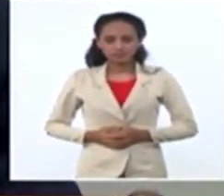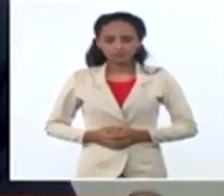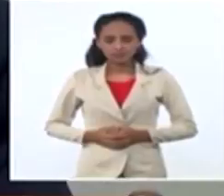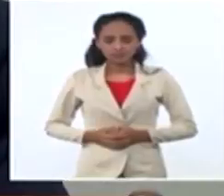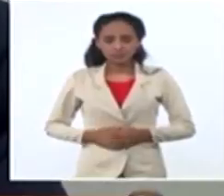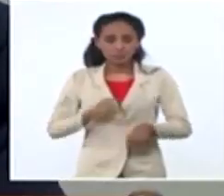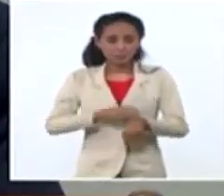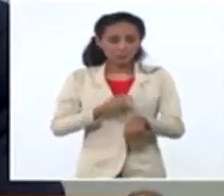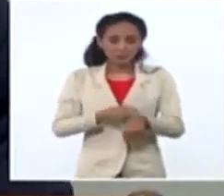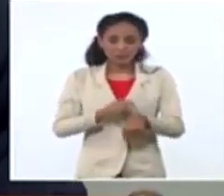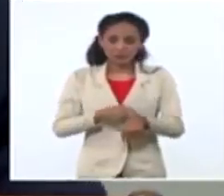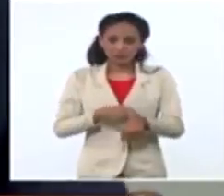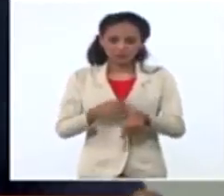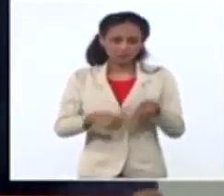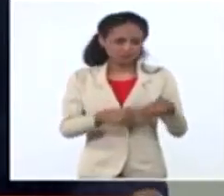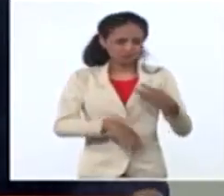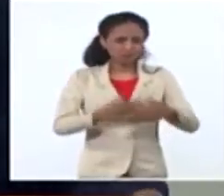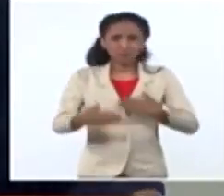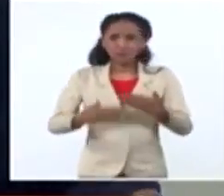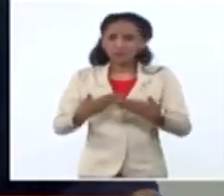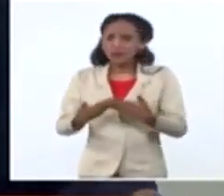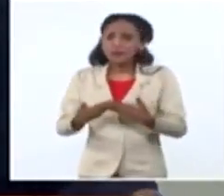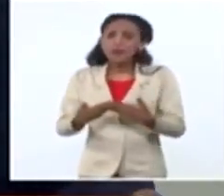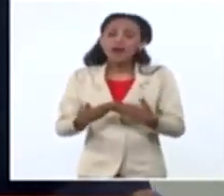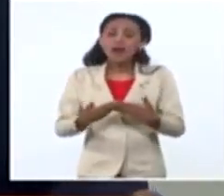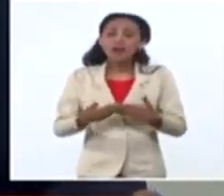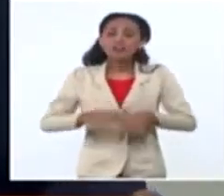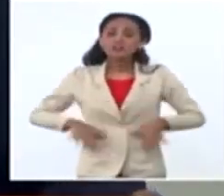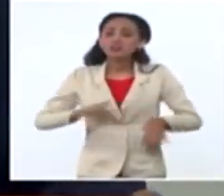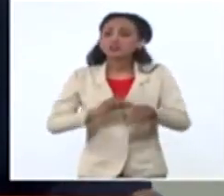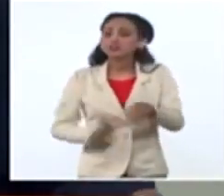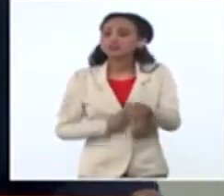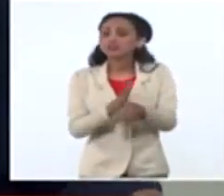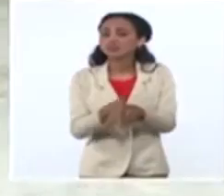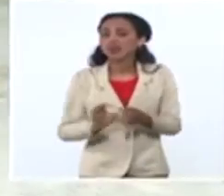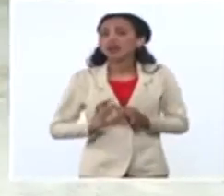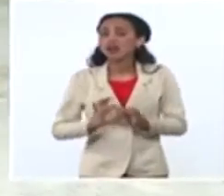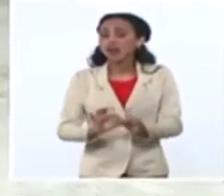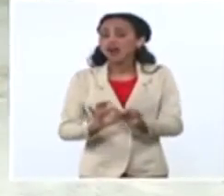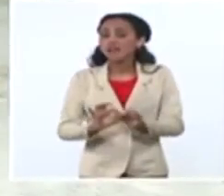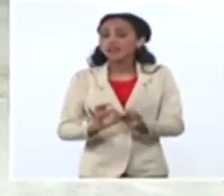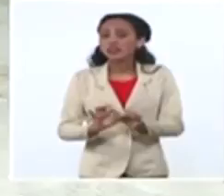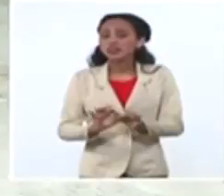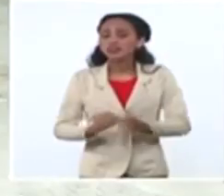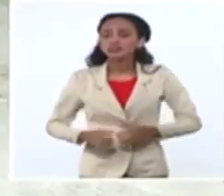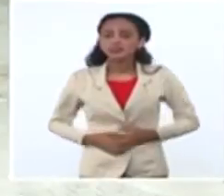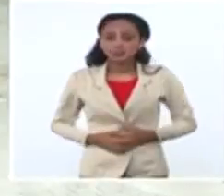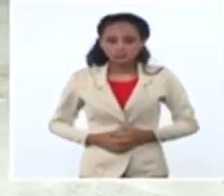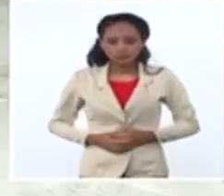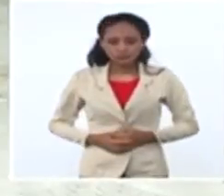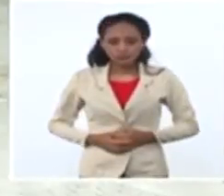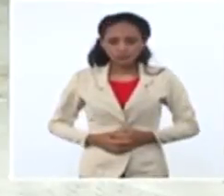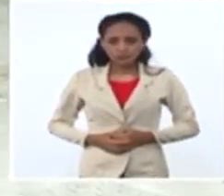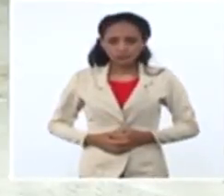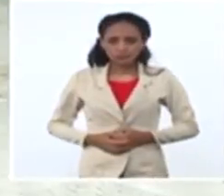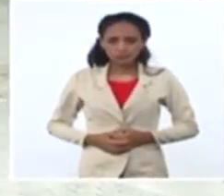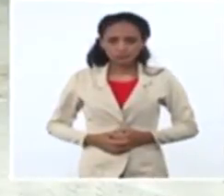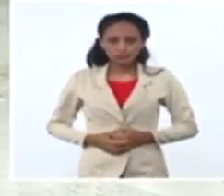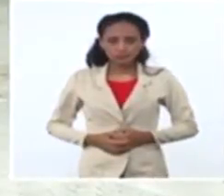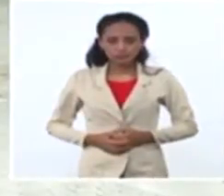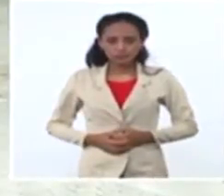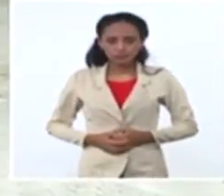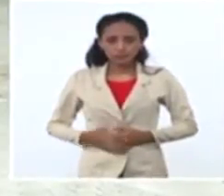humanitaria internacional y de pandemia en Cuba. No van a arruinar